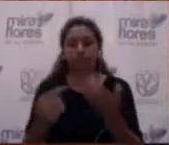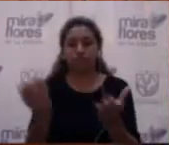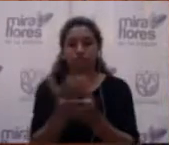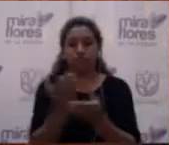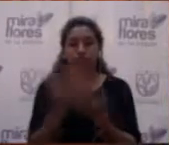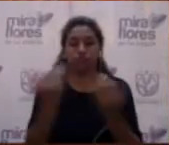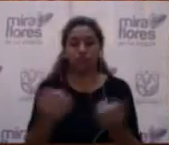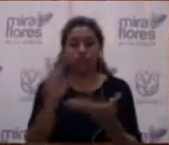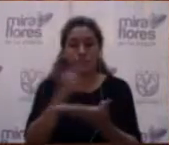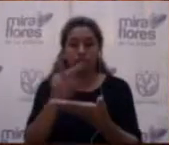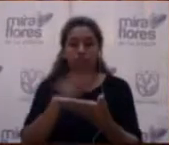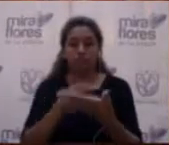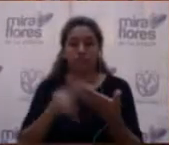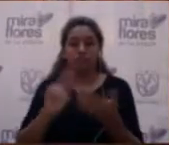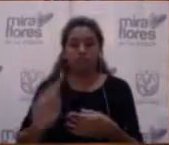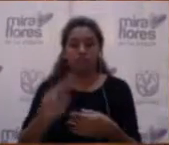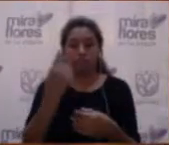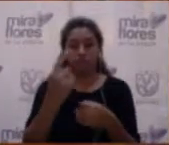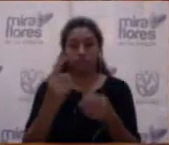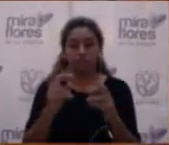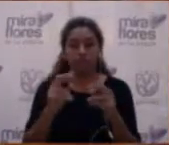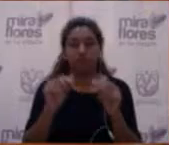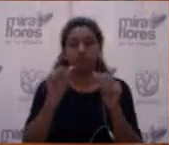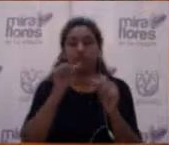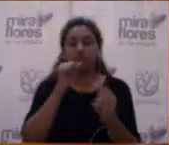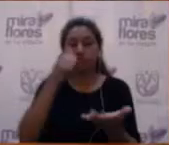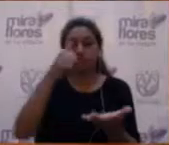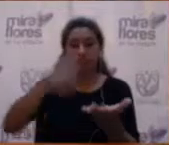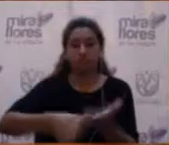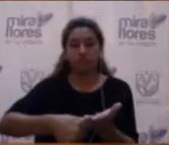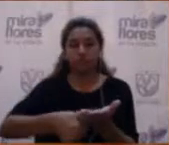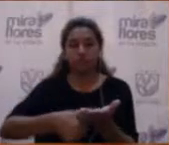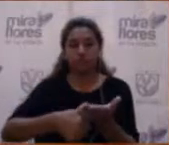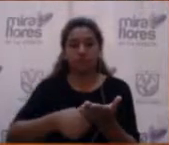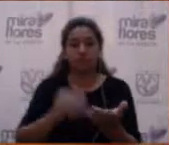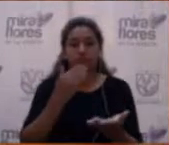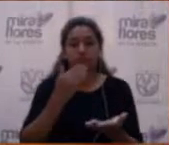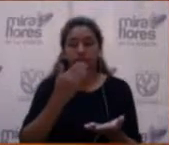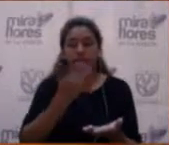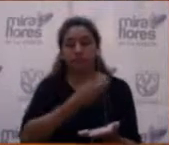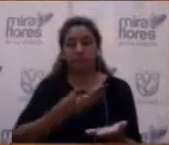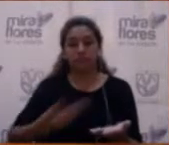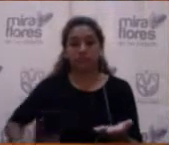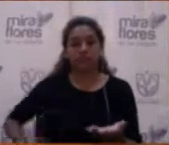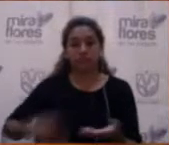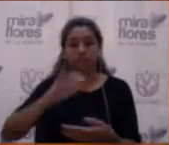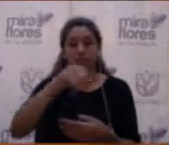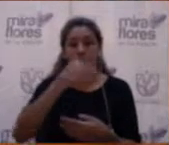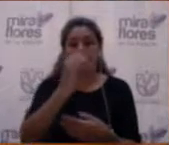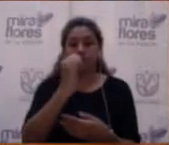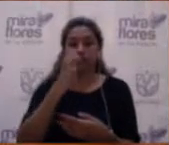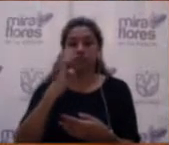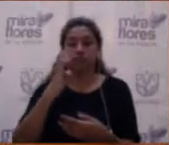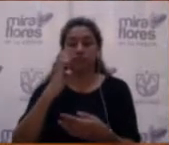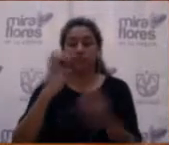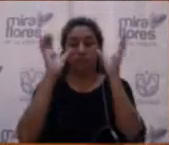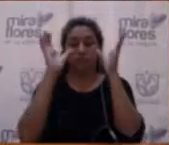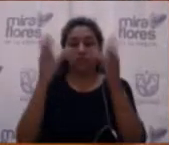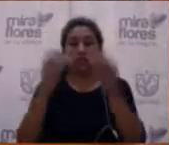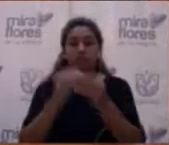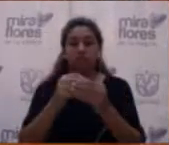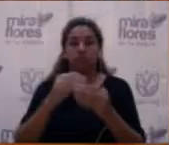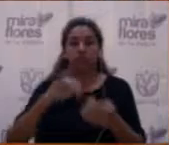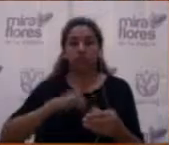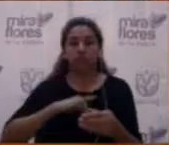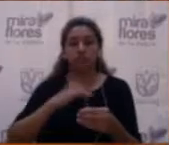lectura. La primera de ellas es una carta dirigida por el presidente José Manuel Jurado de la asociación Yo Soy